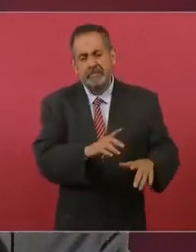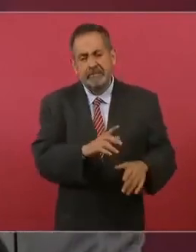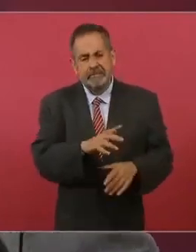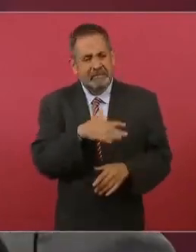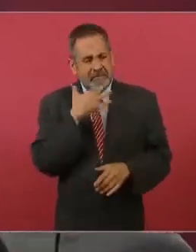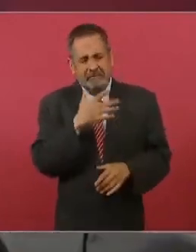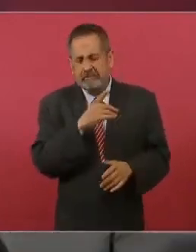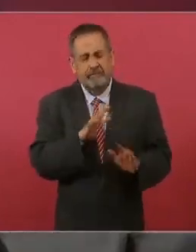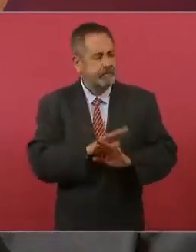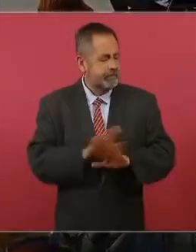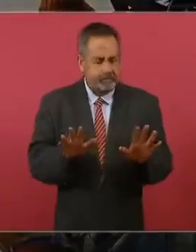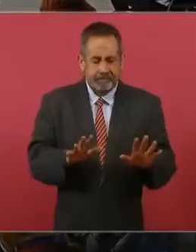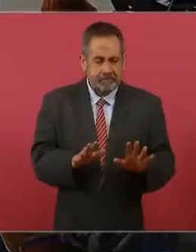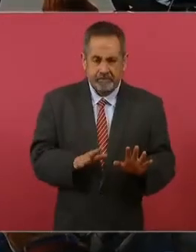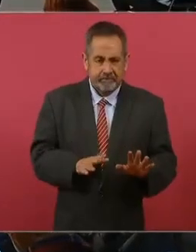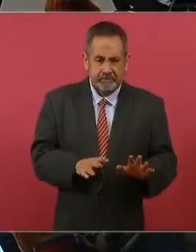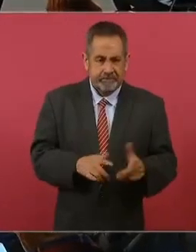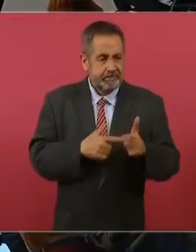Esto